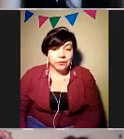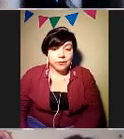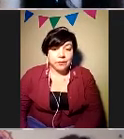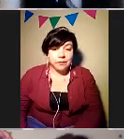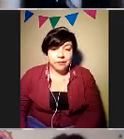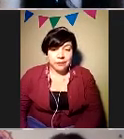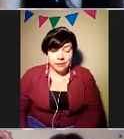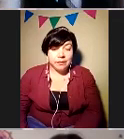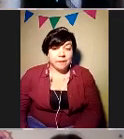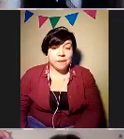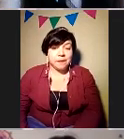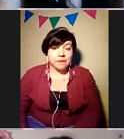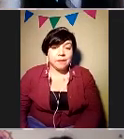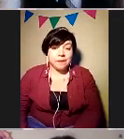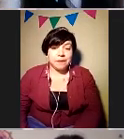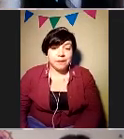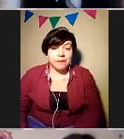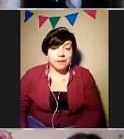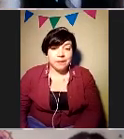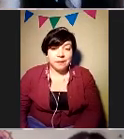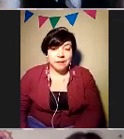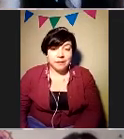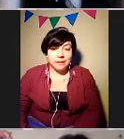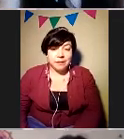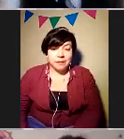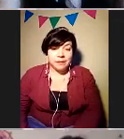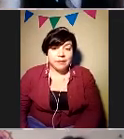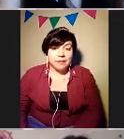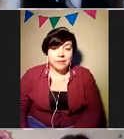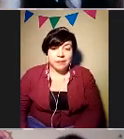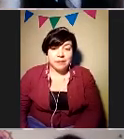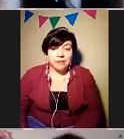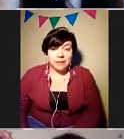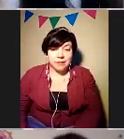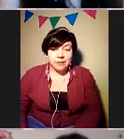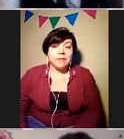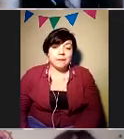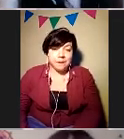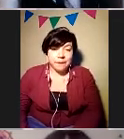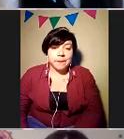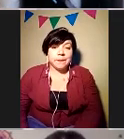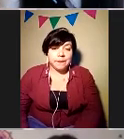todo el tiempo, porque nunca se... Al final, no es que esté prohibido por la marihuana, sino que esté prohibido por la fibra de cáñamo y por la ropa.